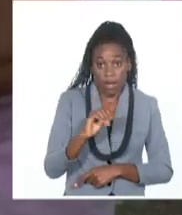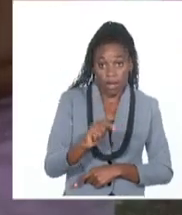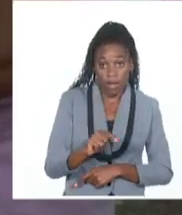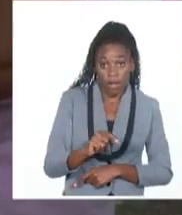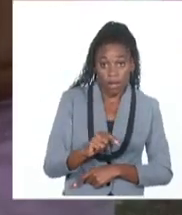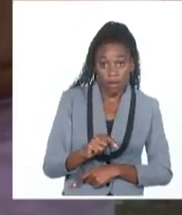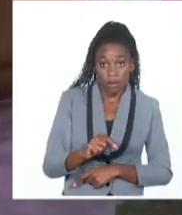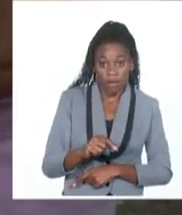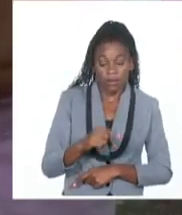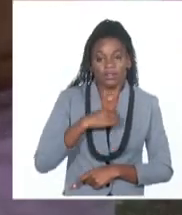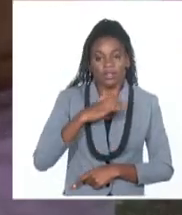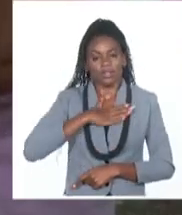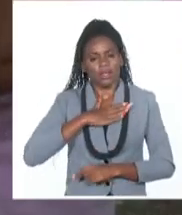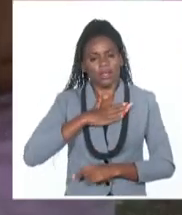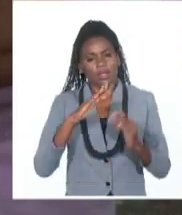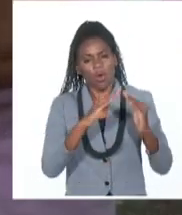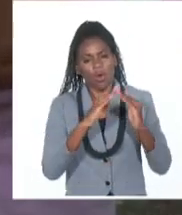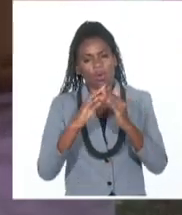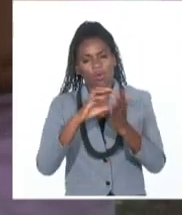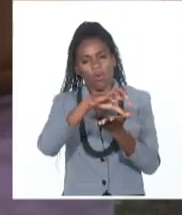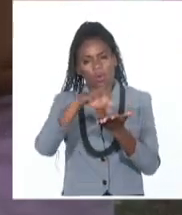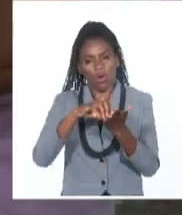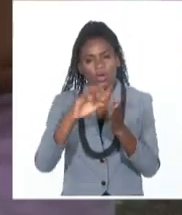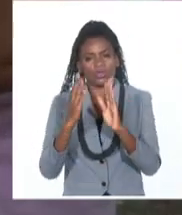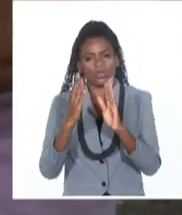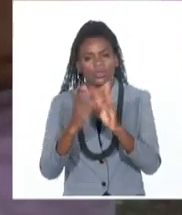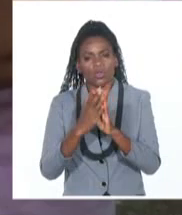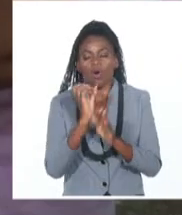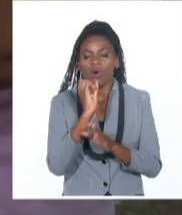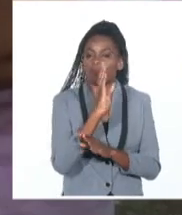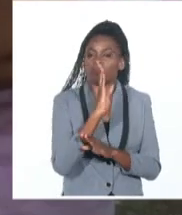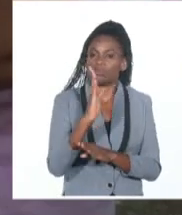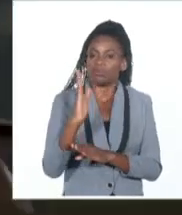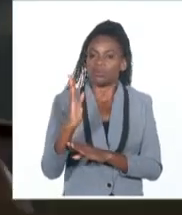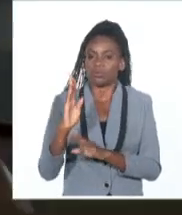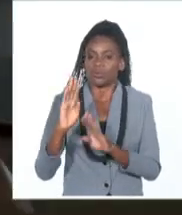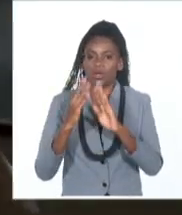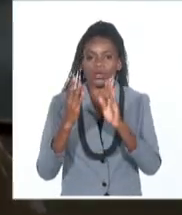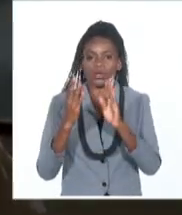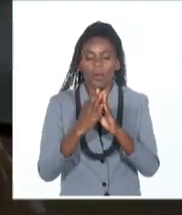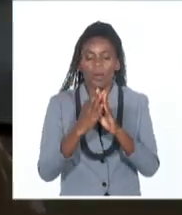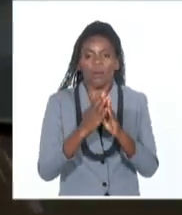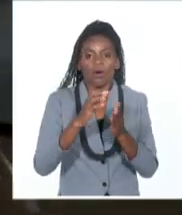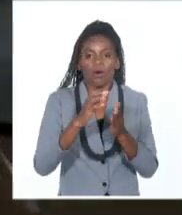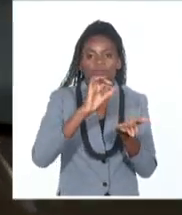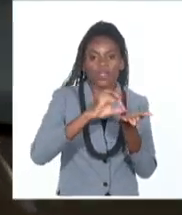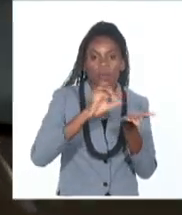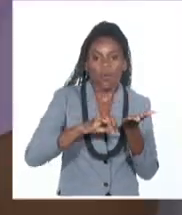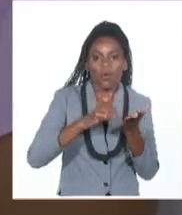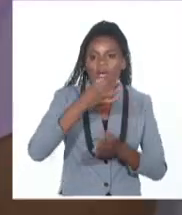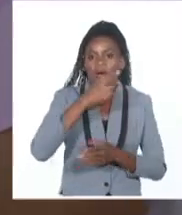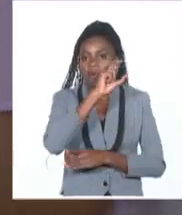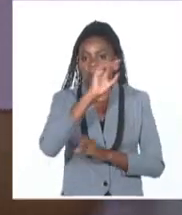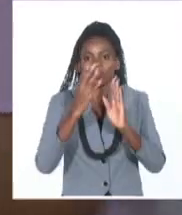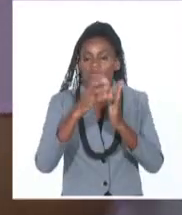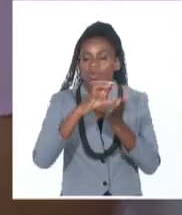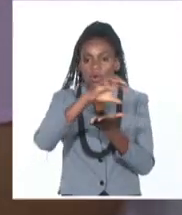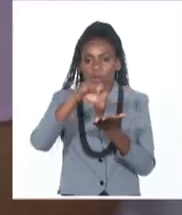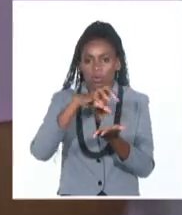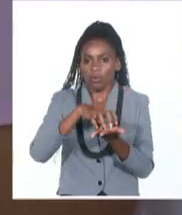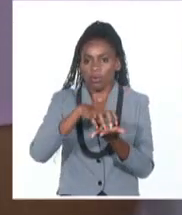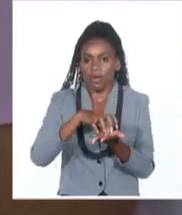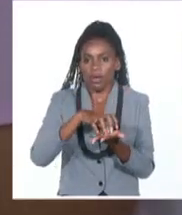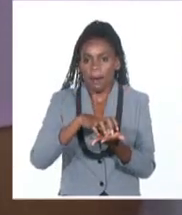ay, qué tranquilo está esto, todo está muy, muy organizado, lo mismo en la bodega, que en la farmacia, en todos los lugares. Para mí esto es